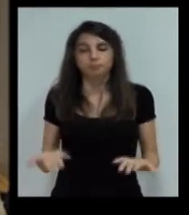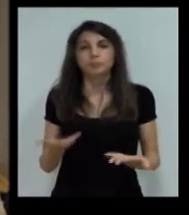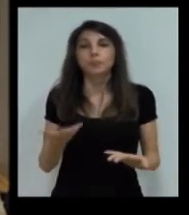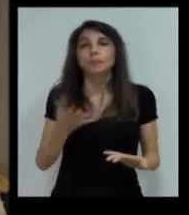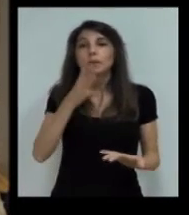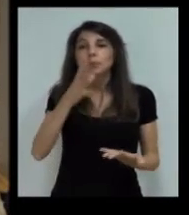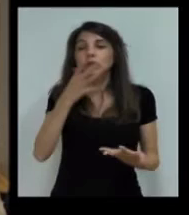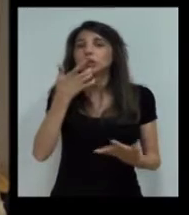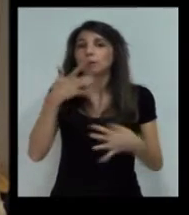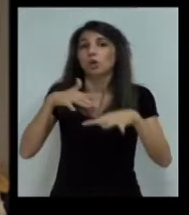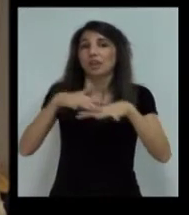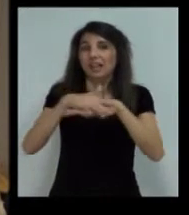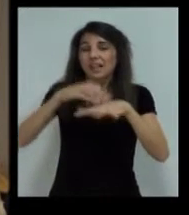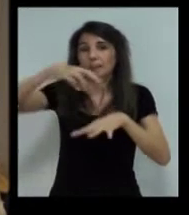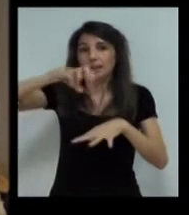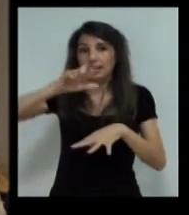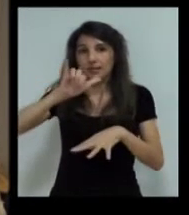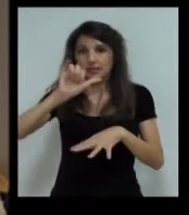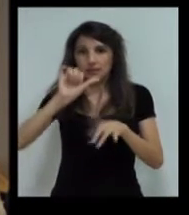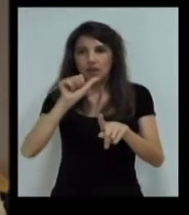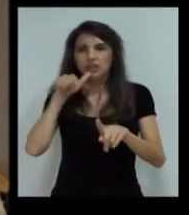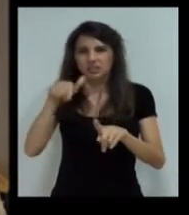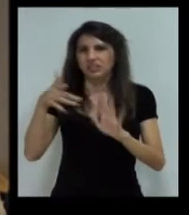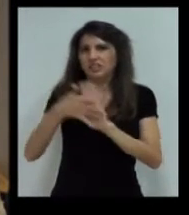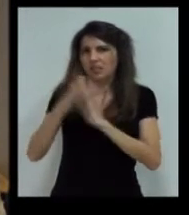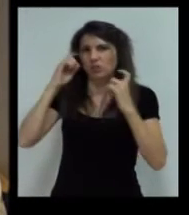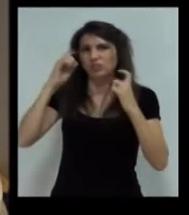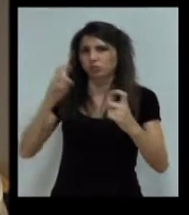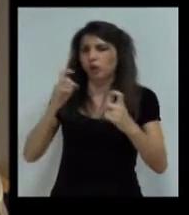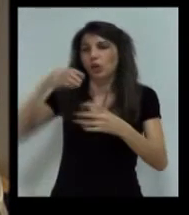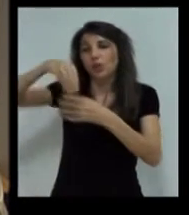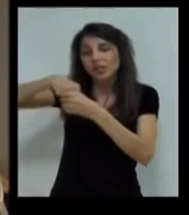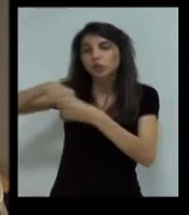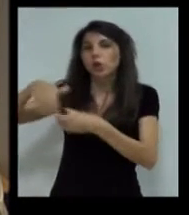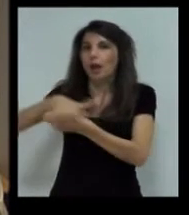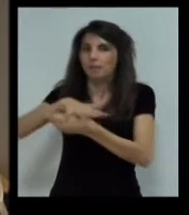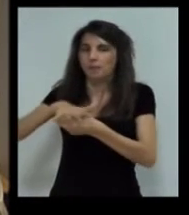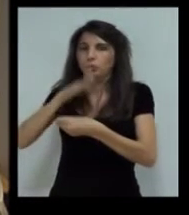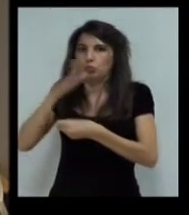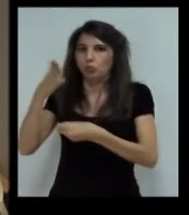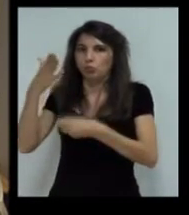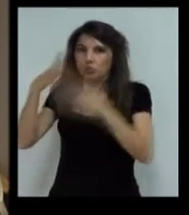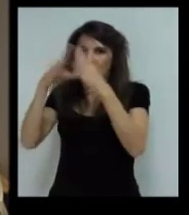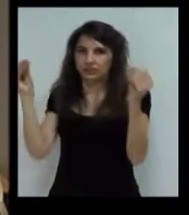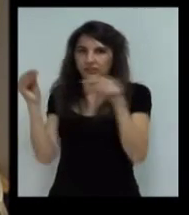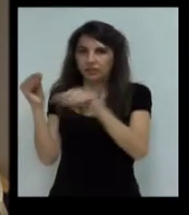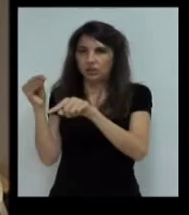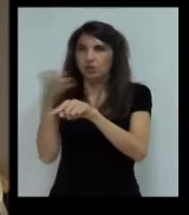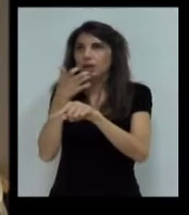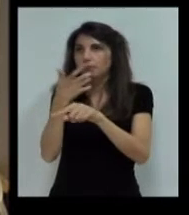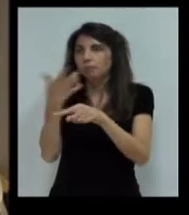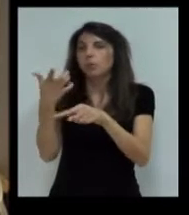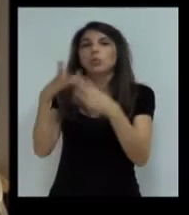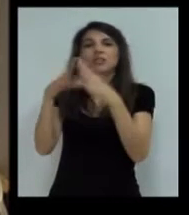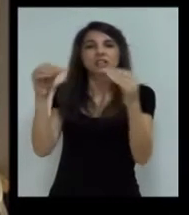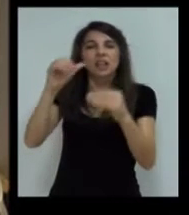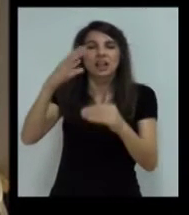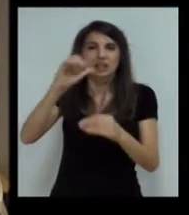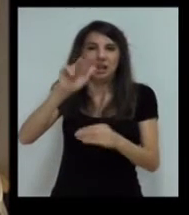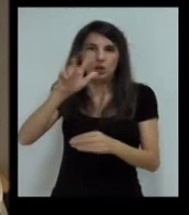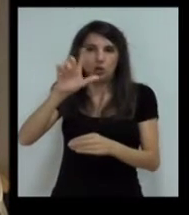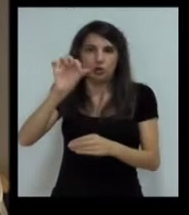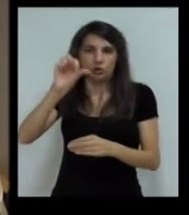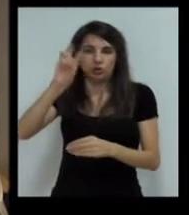red Melissa, que como digo es un esfuerzo del ámbito universitario, donde entre otras universidades participa la Universidad Carlos III de Madrid, de